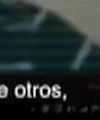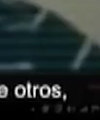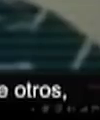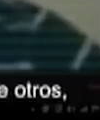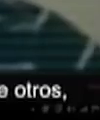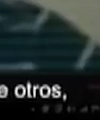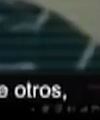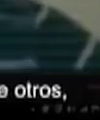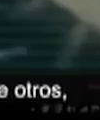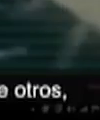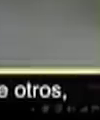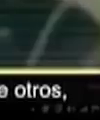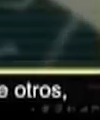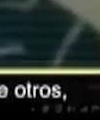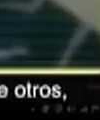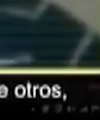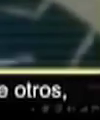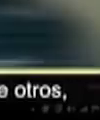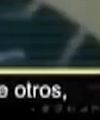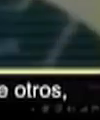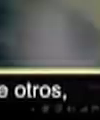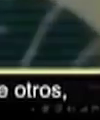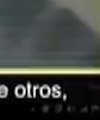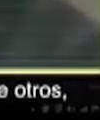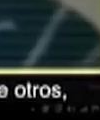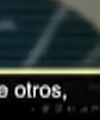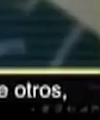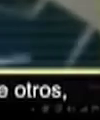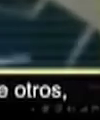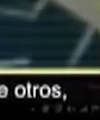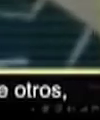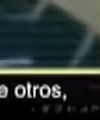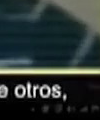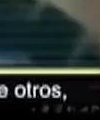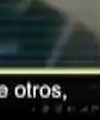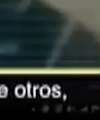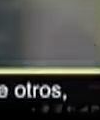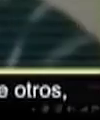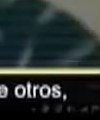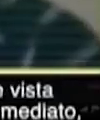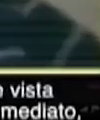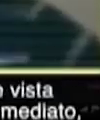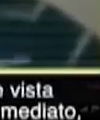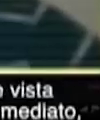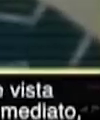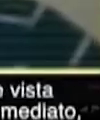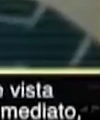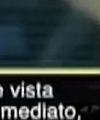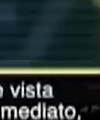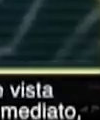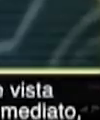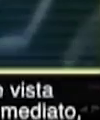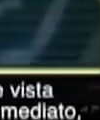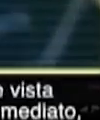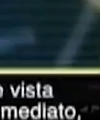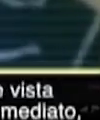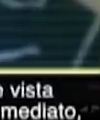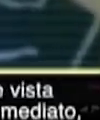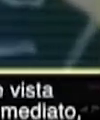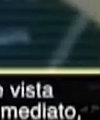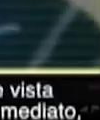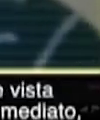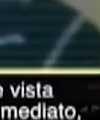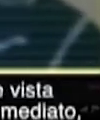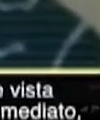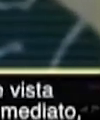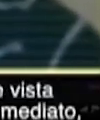el presidente del Tribunal Supremo en el exilio, entre otros, que generen una voz desde afuera. Y, por supuesto, te aseguro que desde el